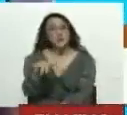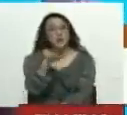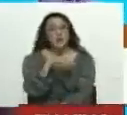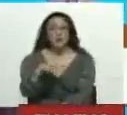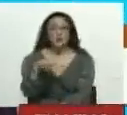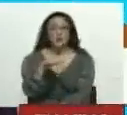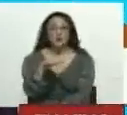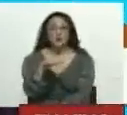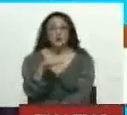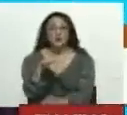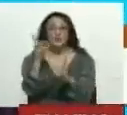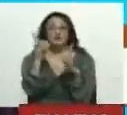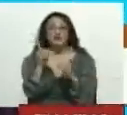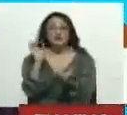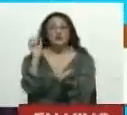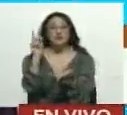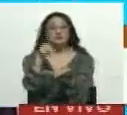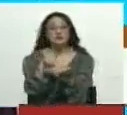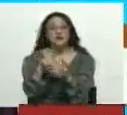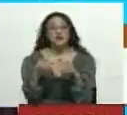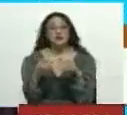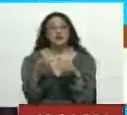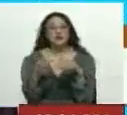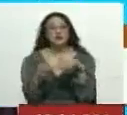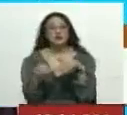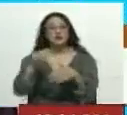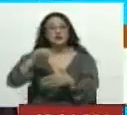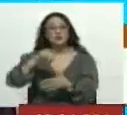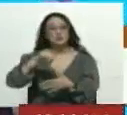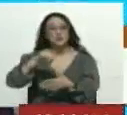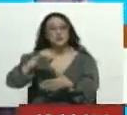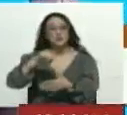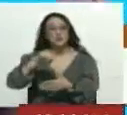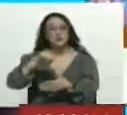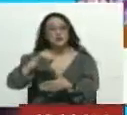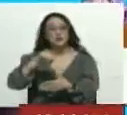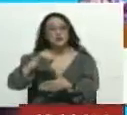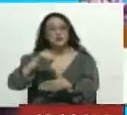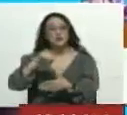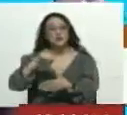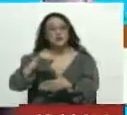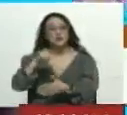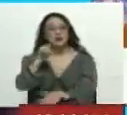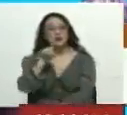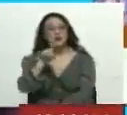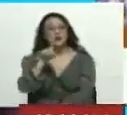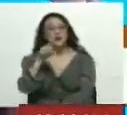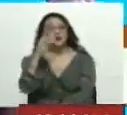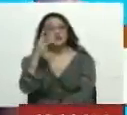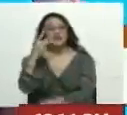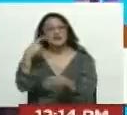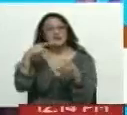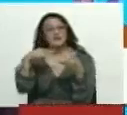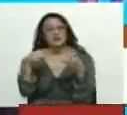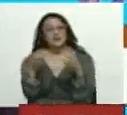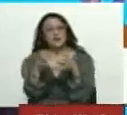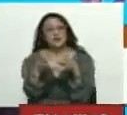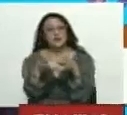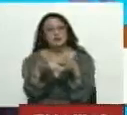y decidió ir al sur del Bronx que es uno de tres distritos más